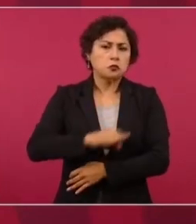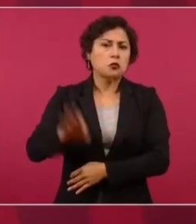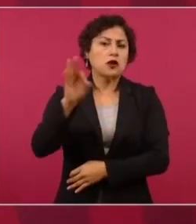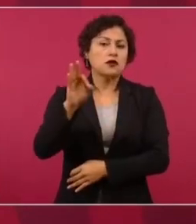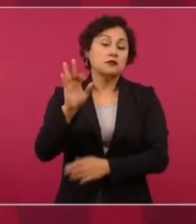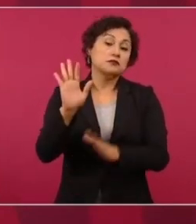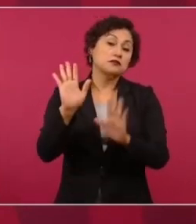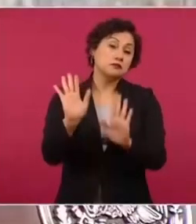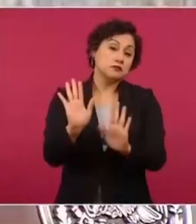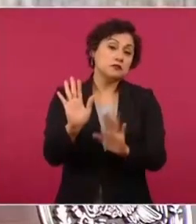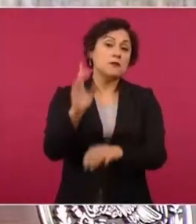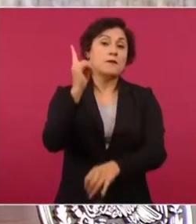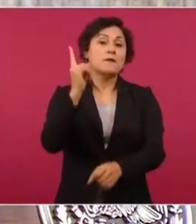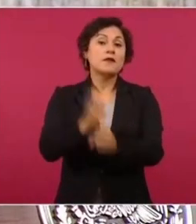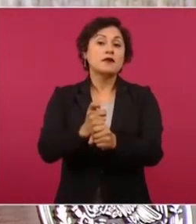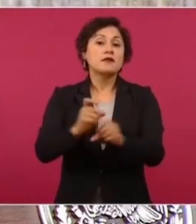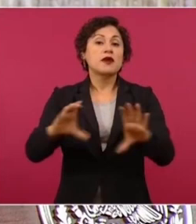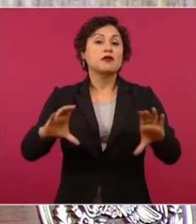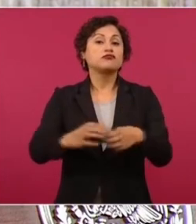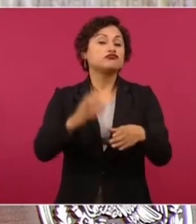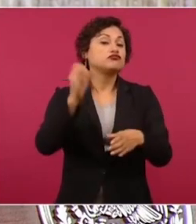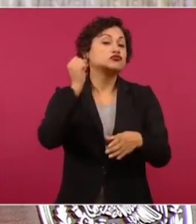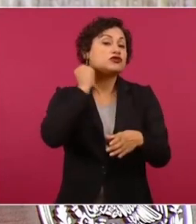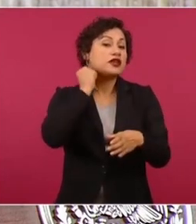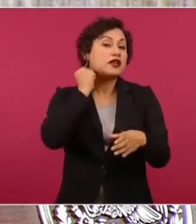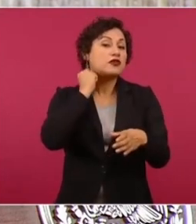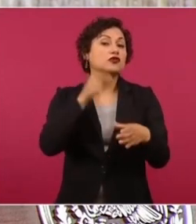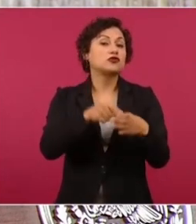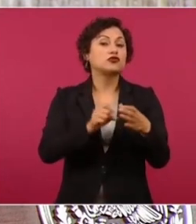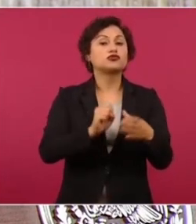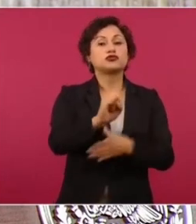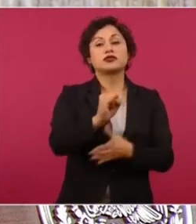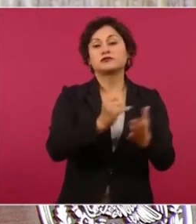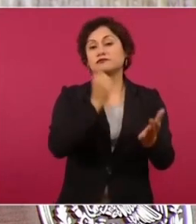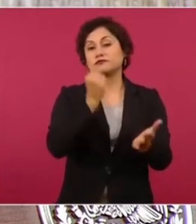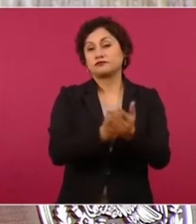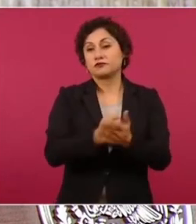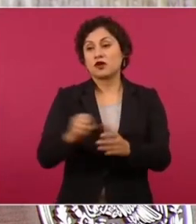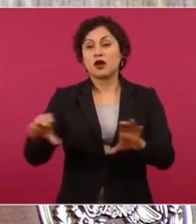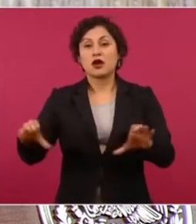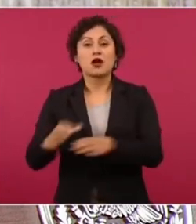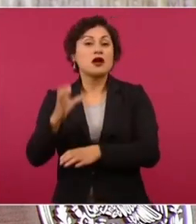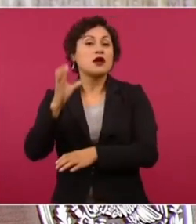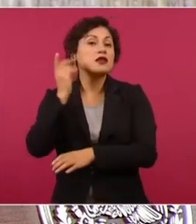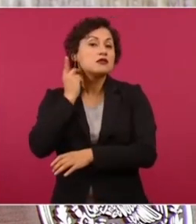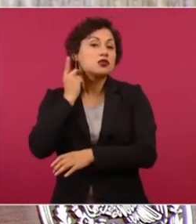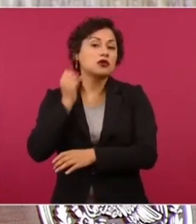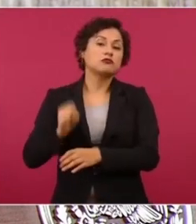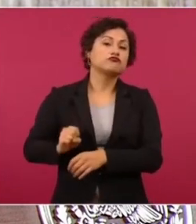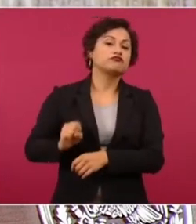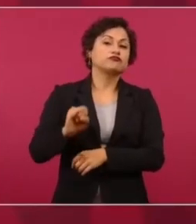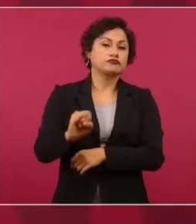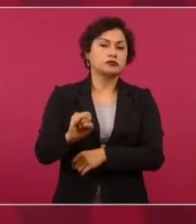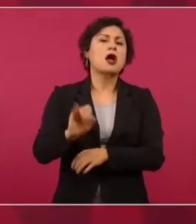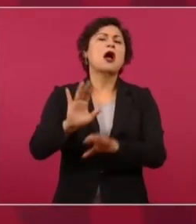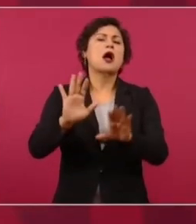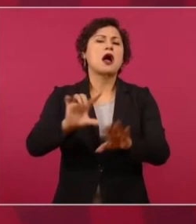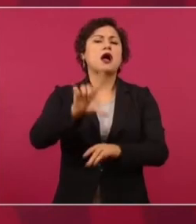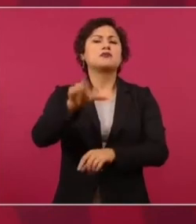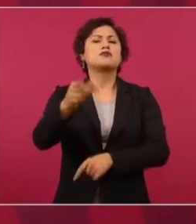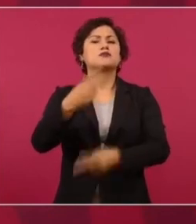Senado y en la Cámara de Diputados. Se puede solicitar una